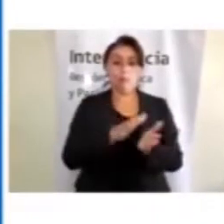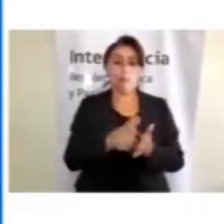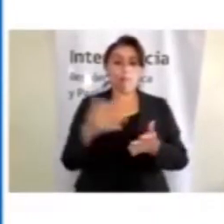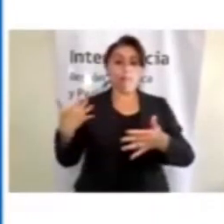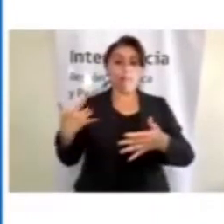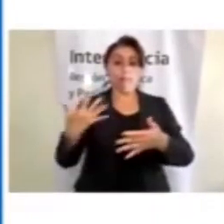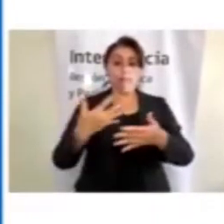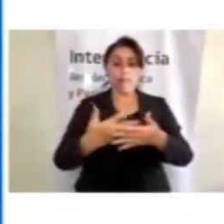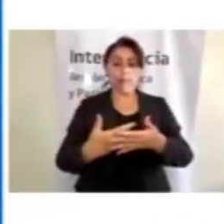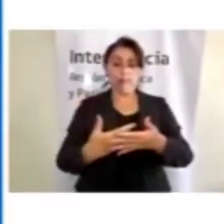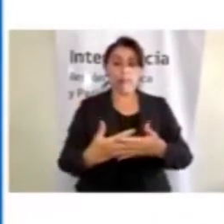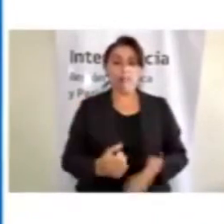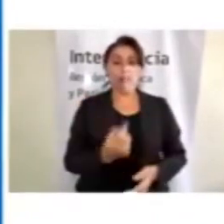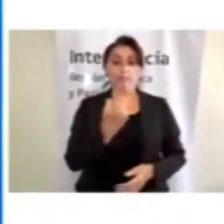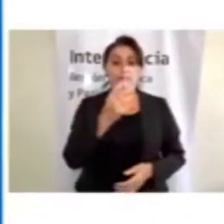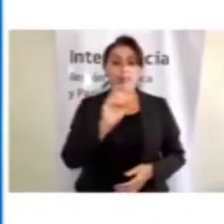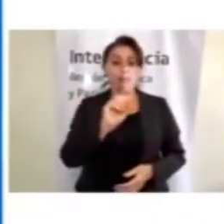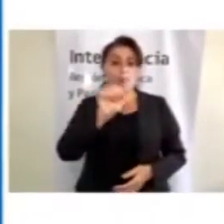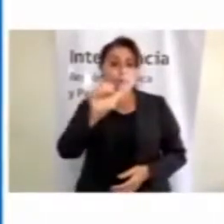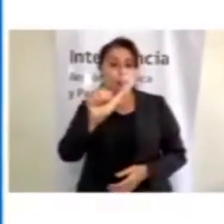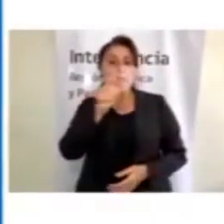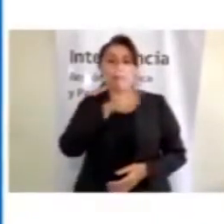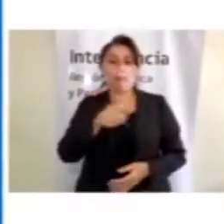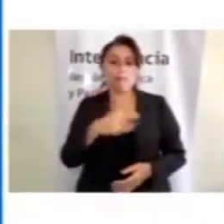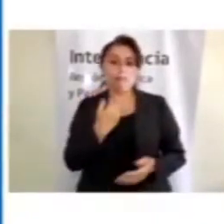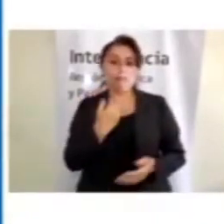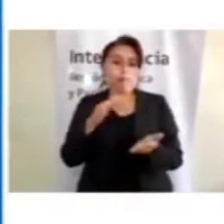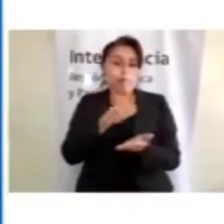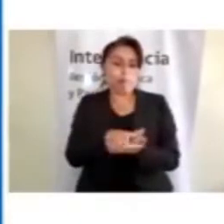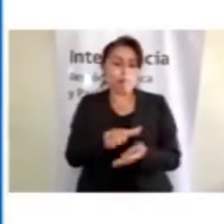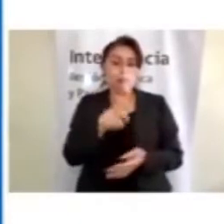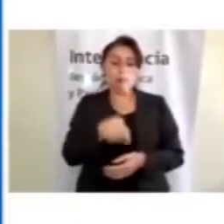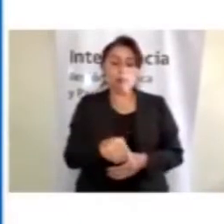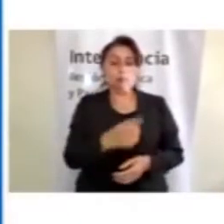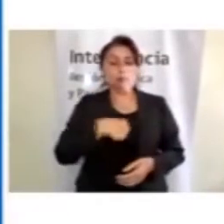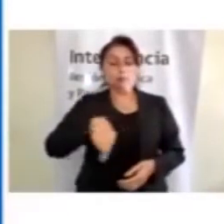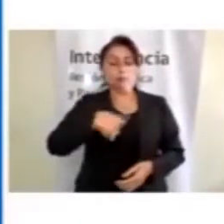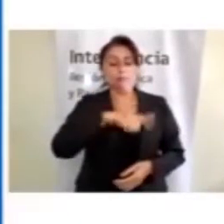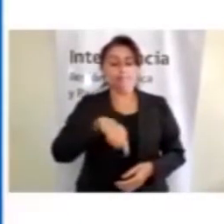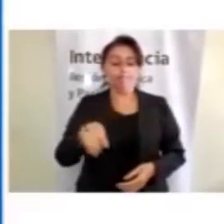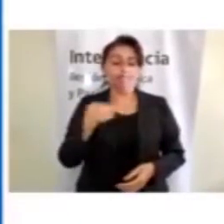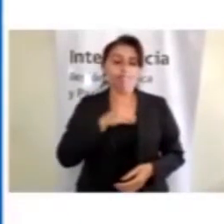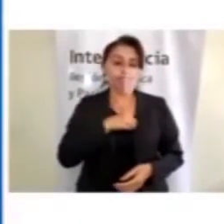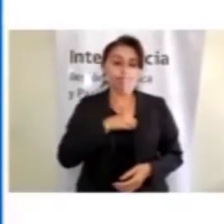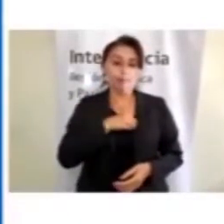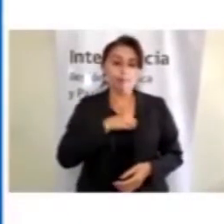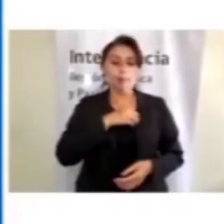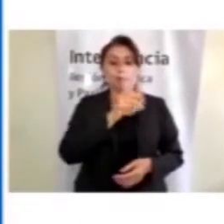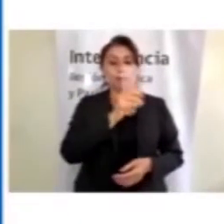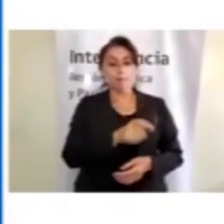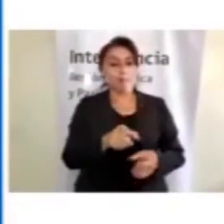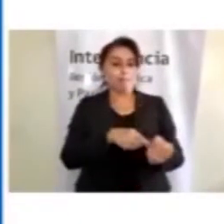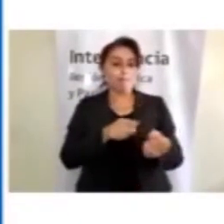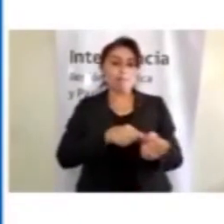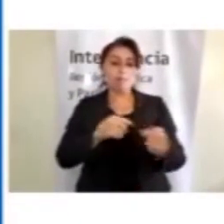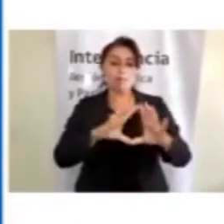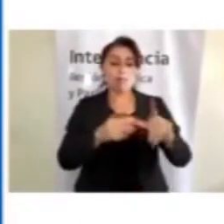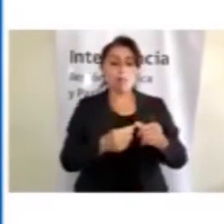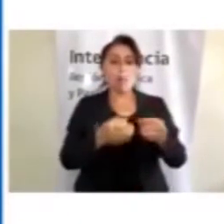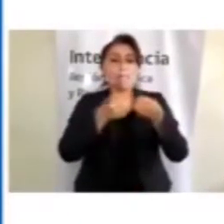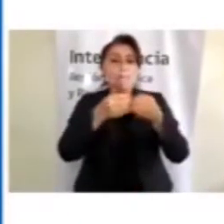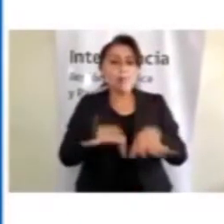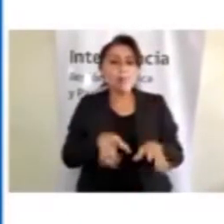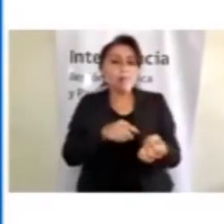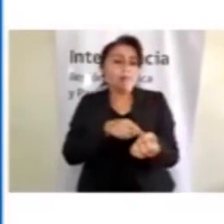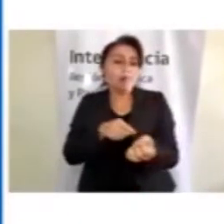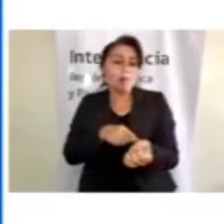en la región, lo que nos complica mucho que estas familias hayan perdido de manera anticipada a sus familiares, porque la mayoría de ellos